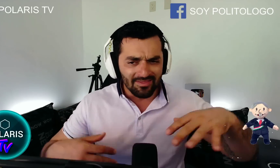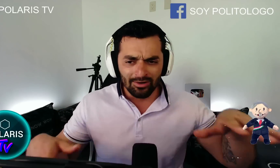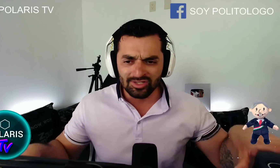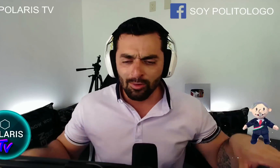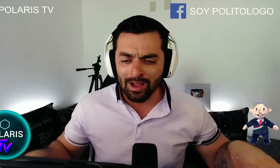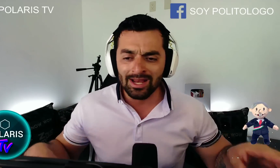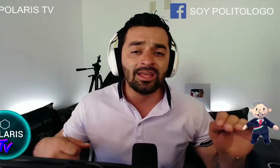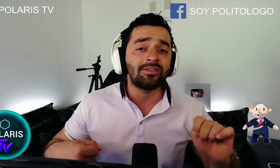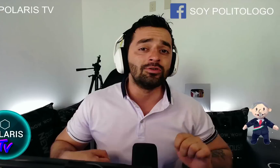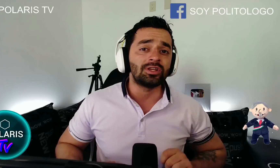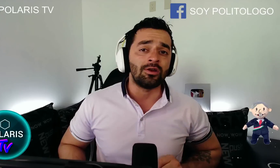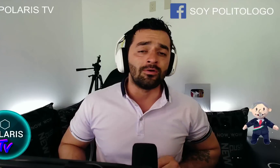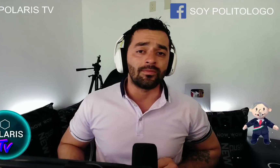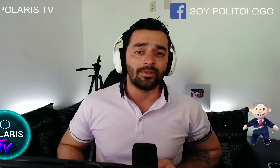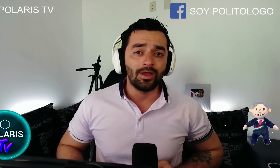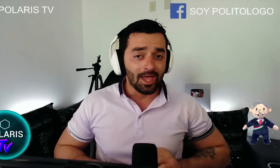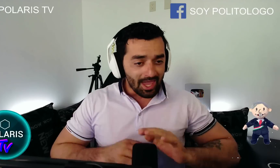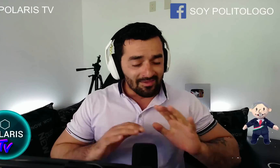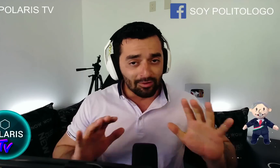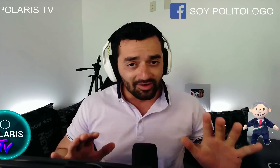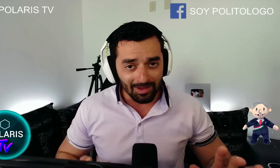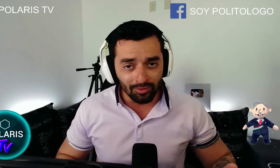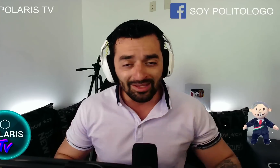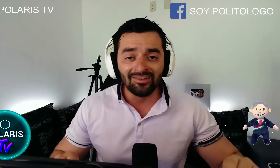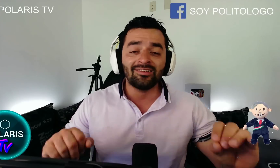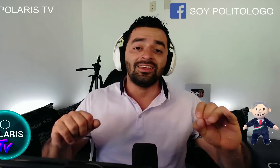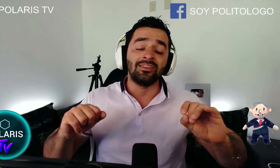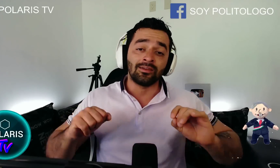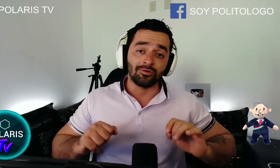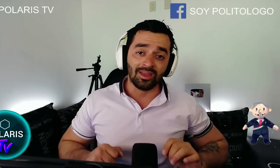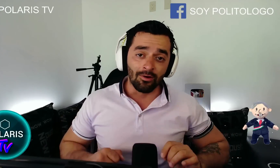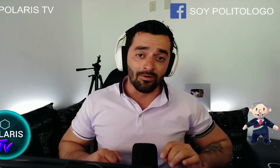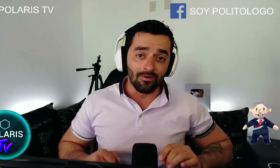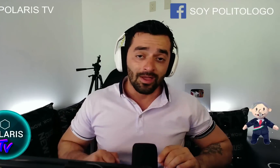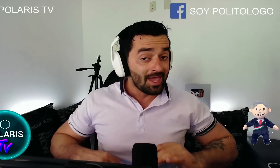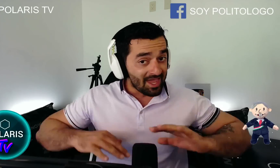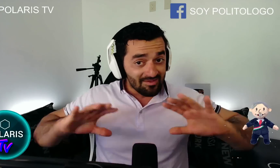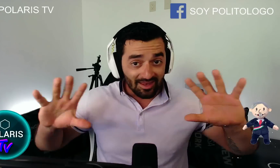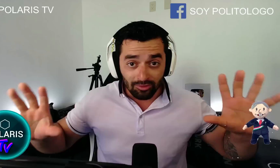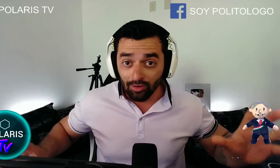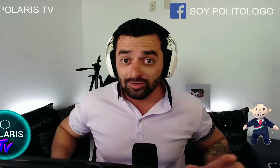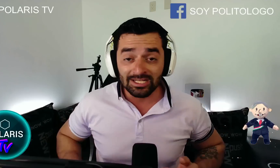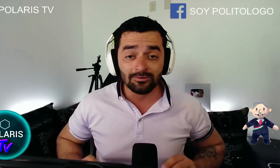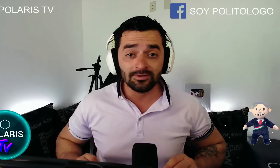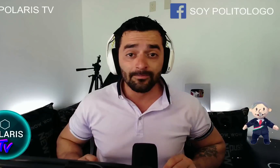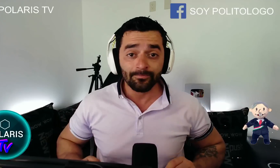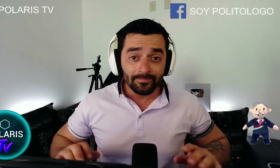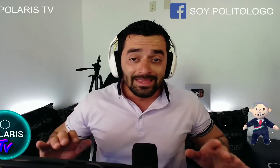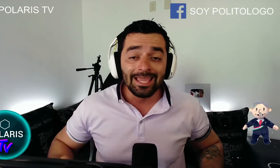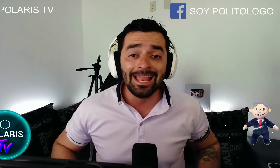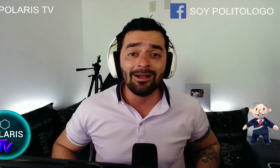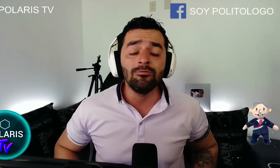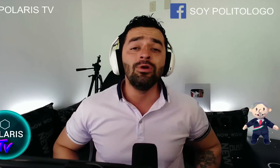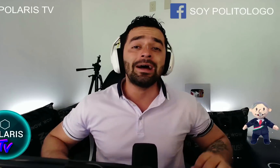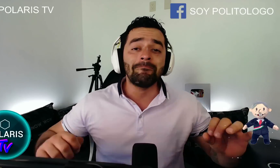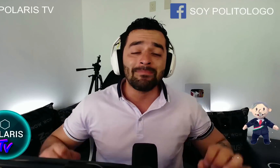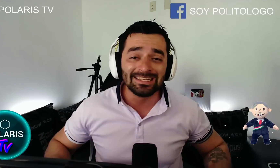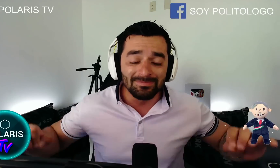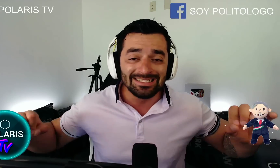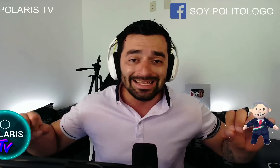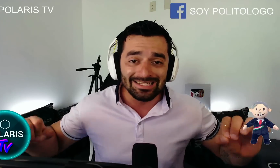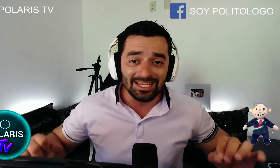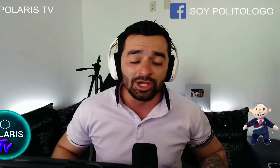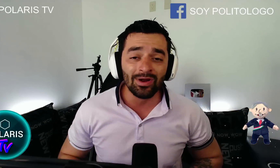entre los que juegan y entre los que no entre los que ven noticias y entre los que no entre todos esos él acumula